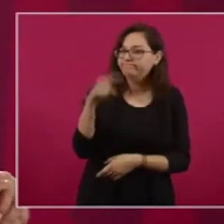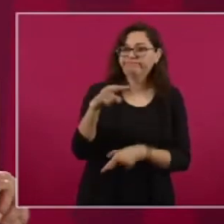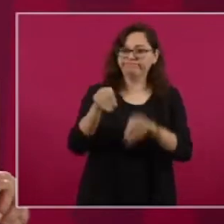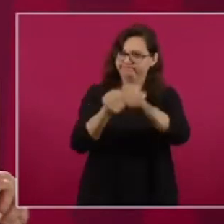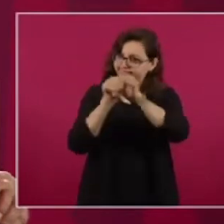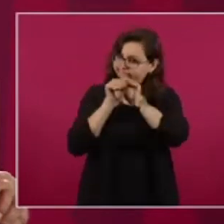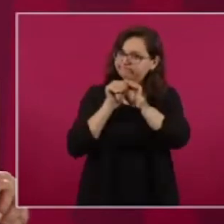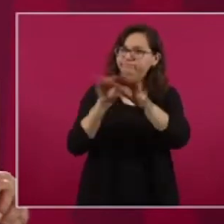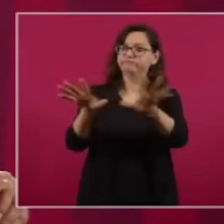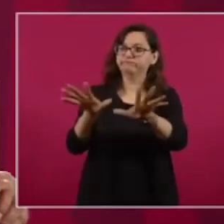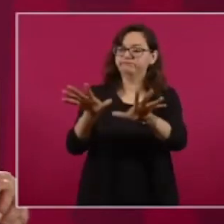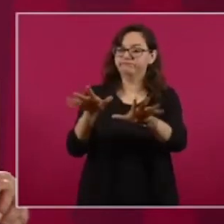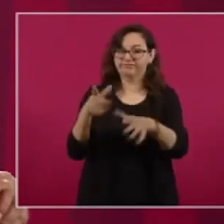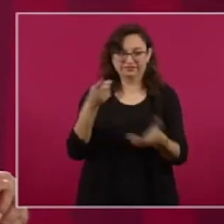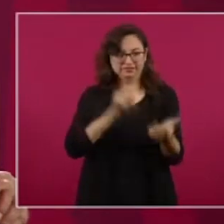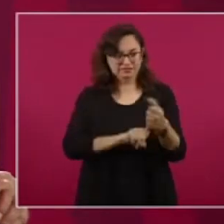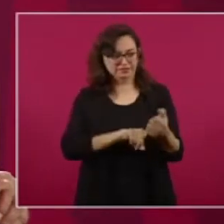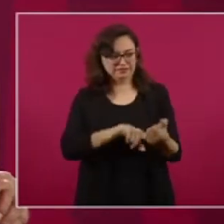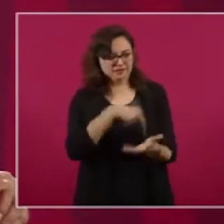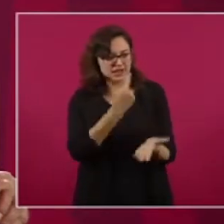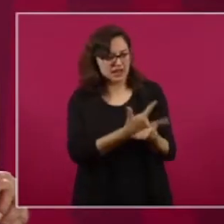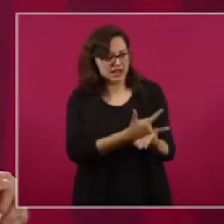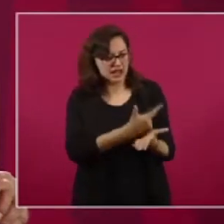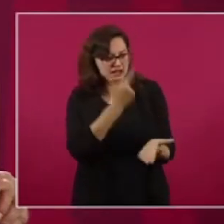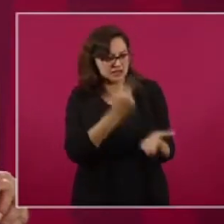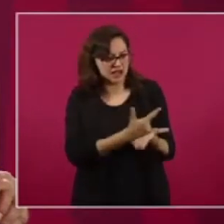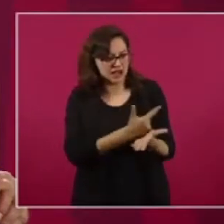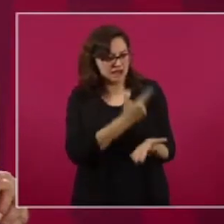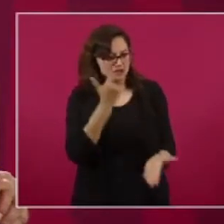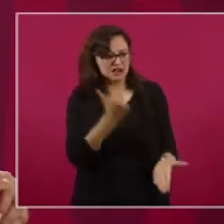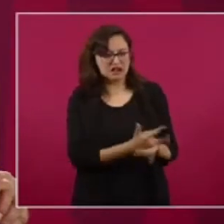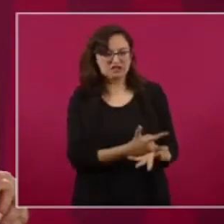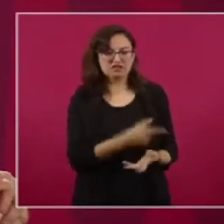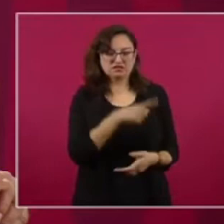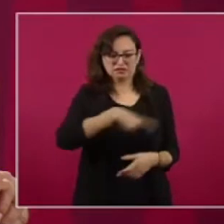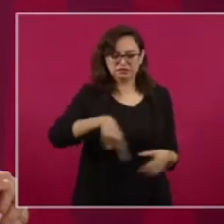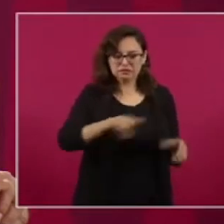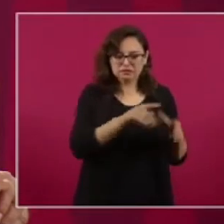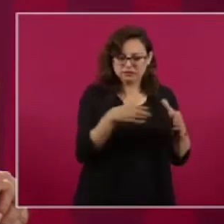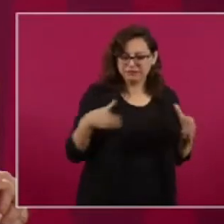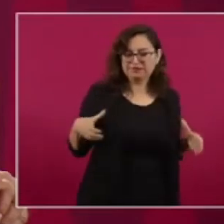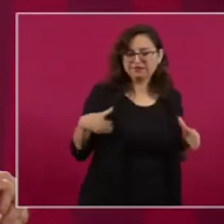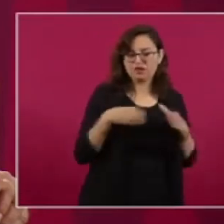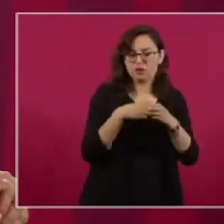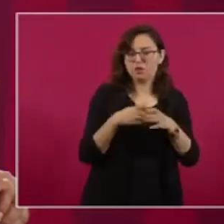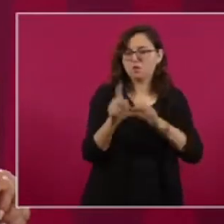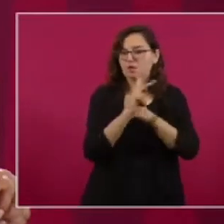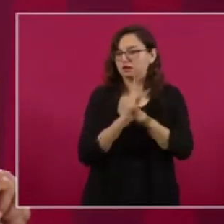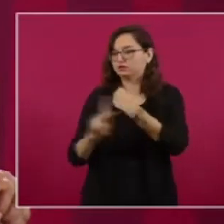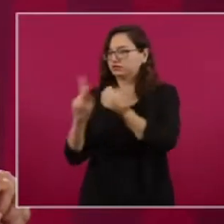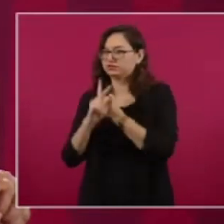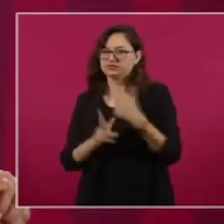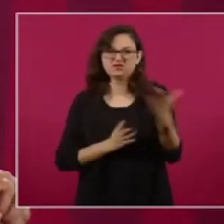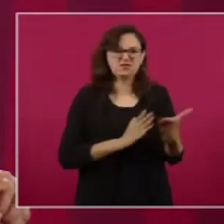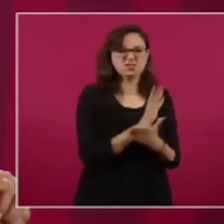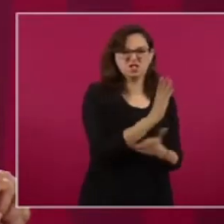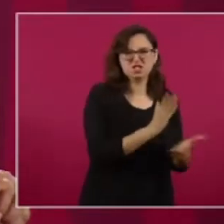gravísima de intromisión en asuntos de gobierno y de todo tipo.